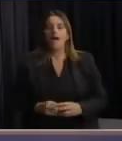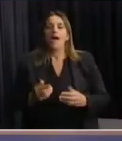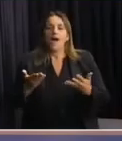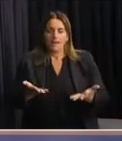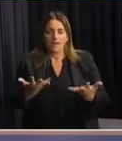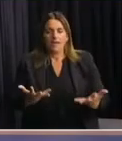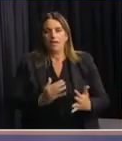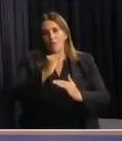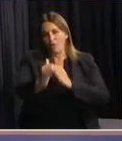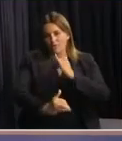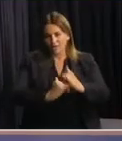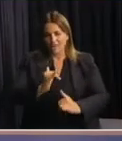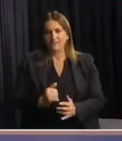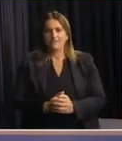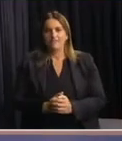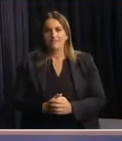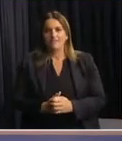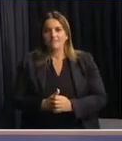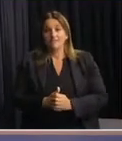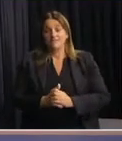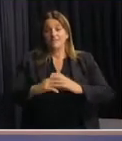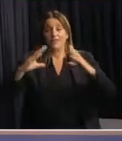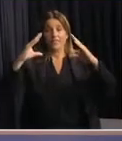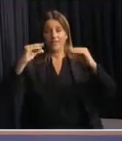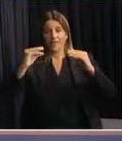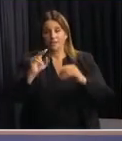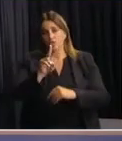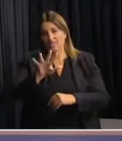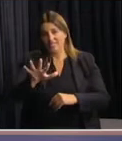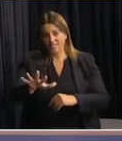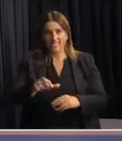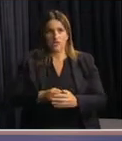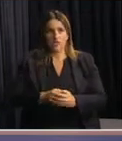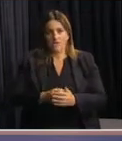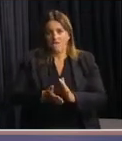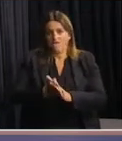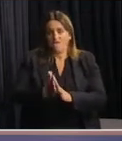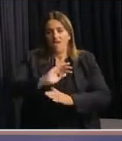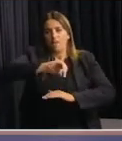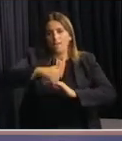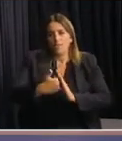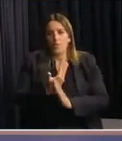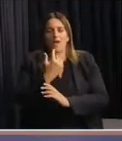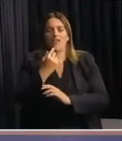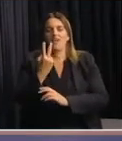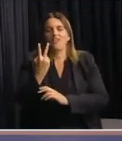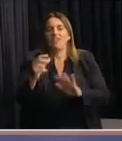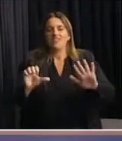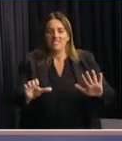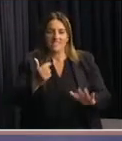Queremos comentar que sobre la noche del 25, la madrugada del